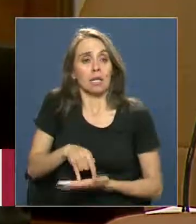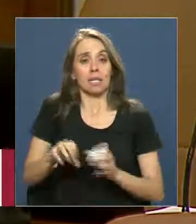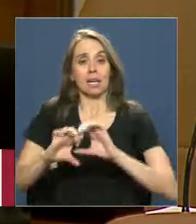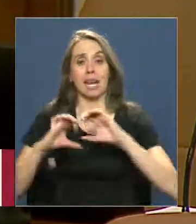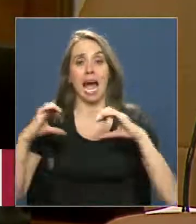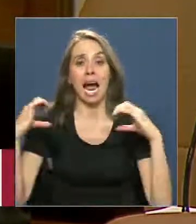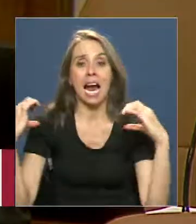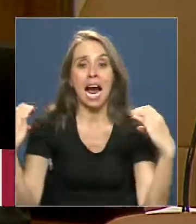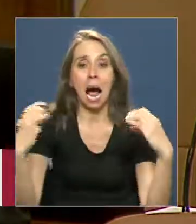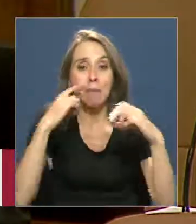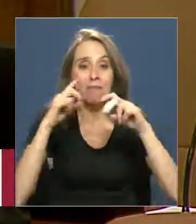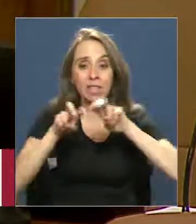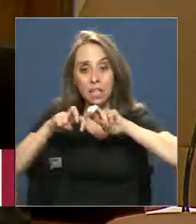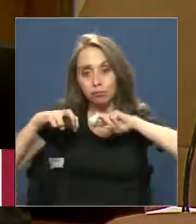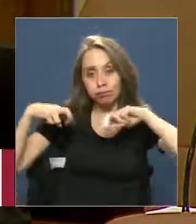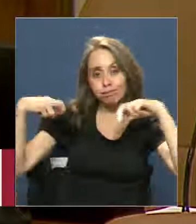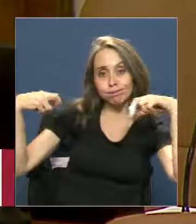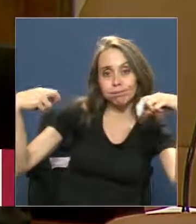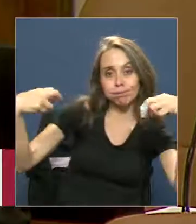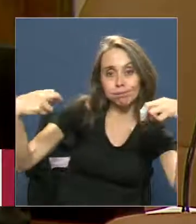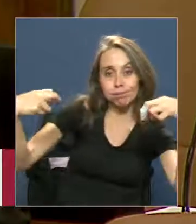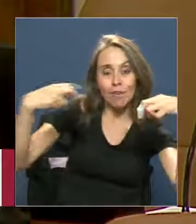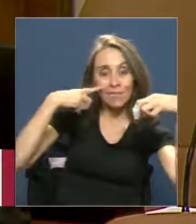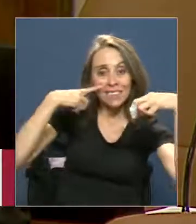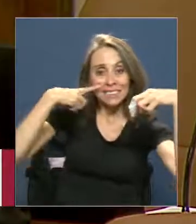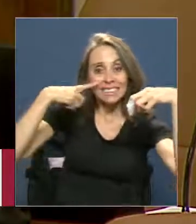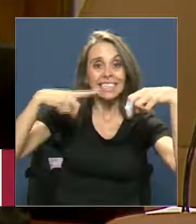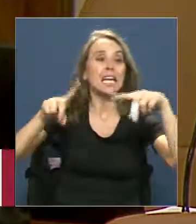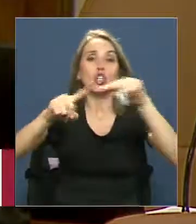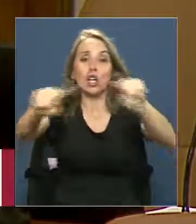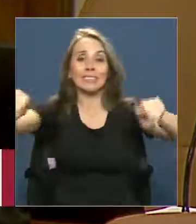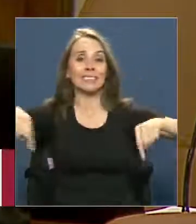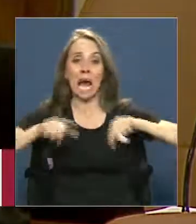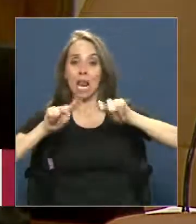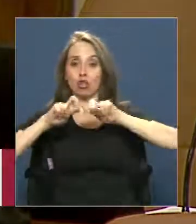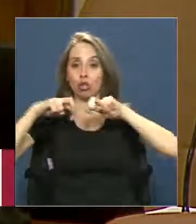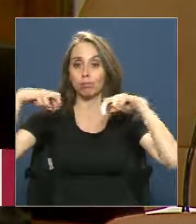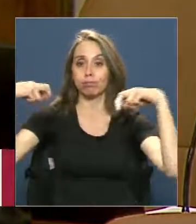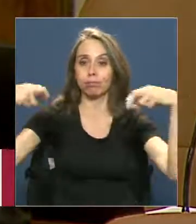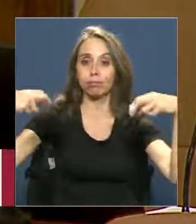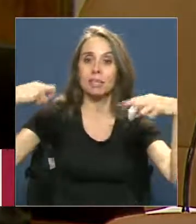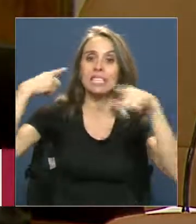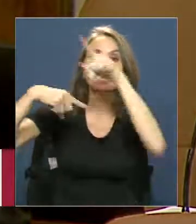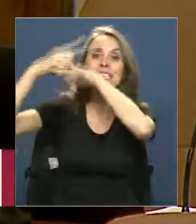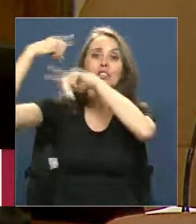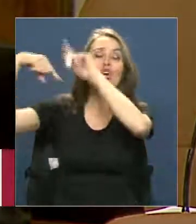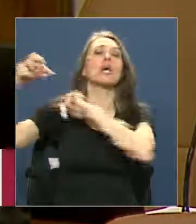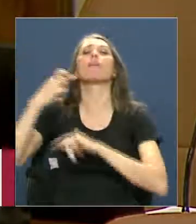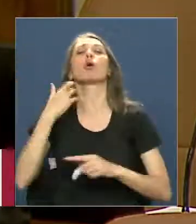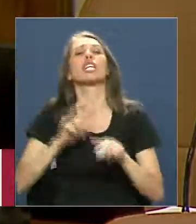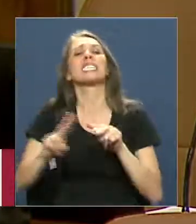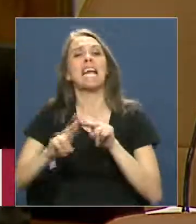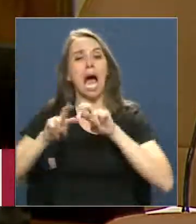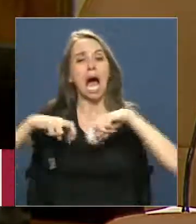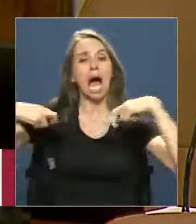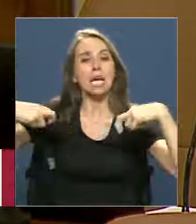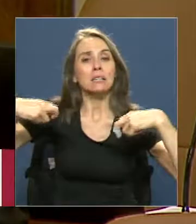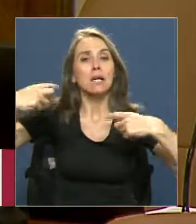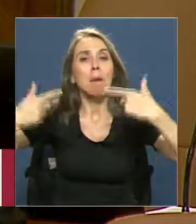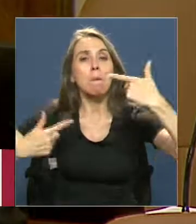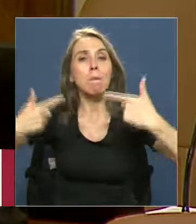hemiciclo hasta la forma que tiene este ruedo, que tiene una lógica histórica, tiene un sentido político